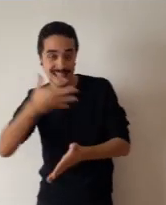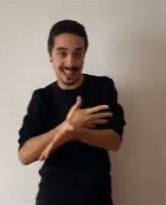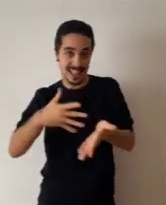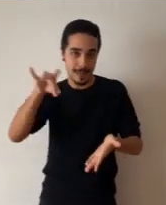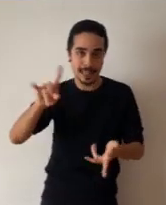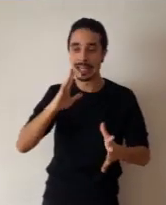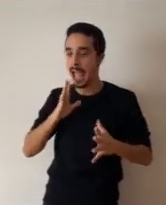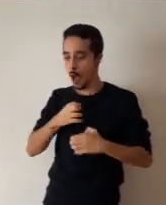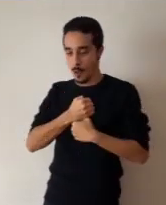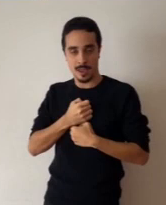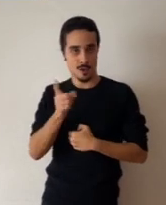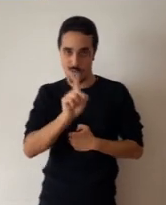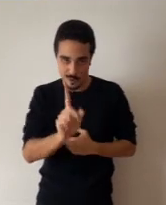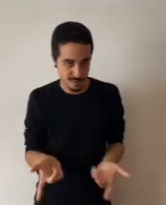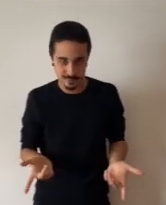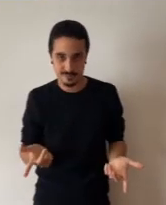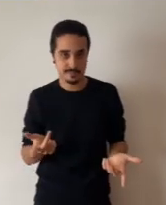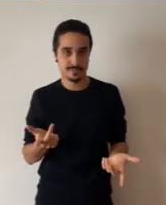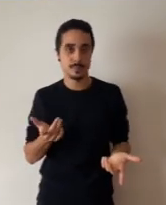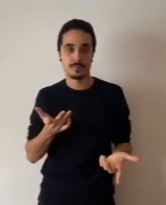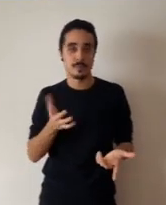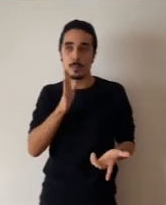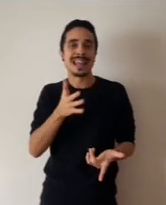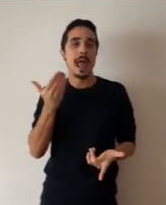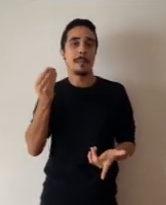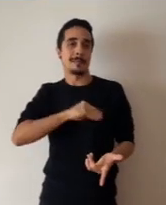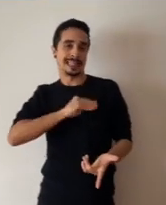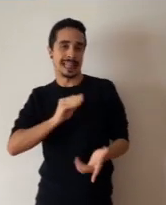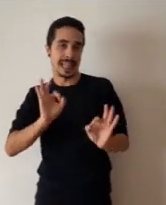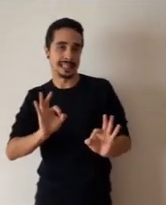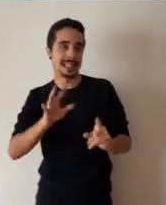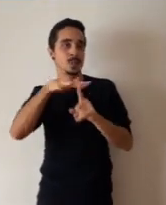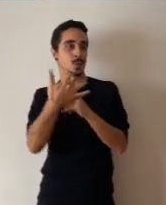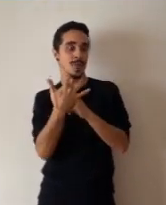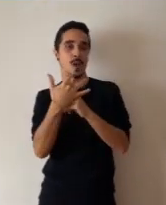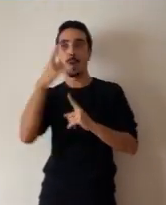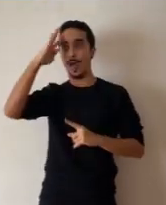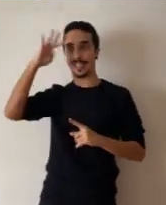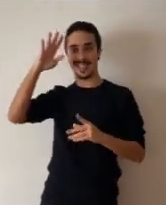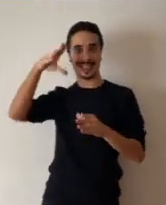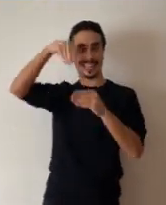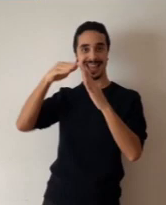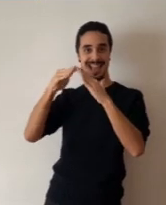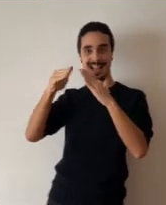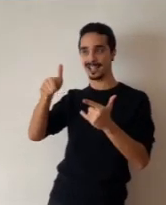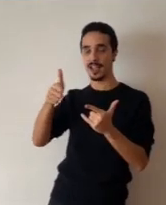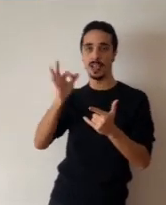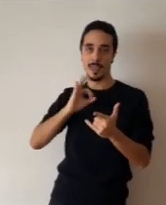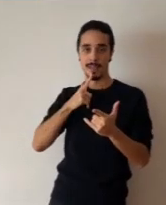de adolescentes que no se agobien. O sea, ya bastante agobio tienen con tener que tener